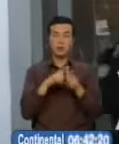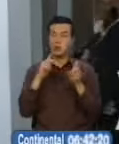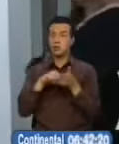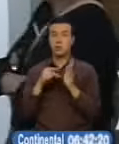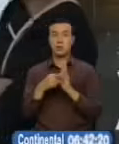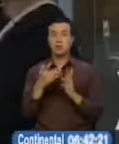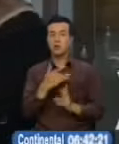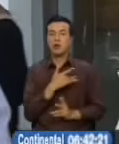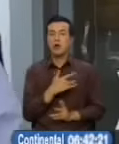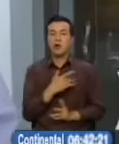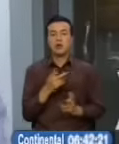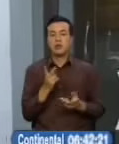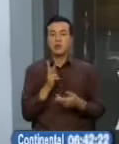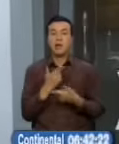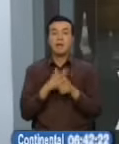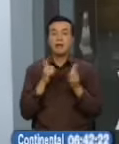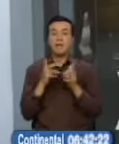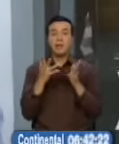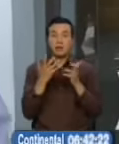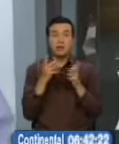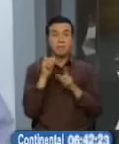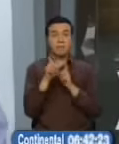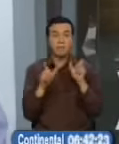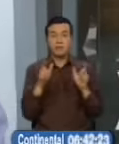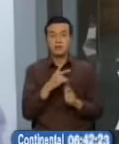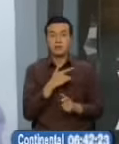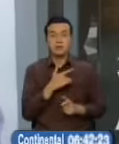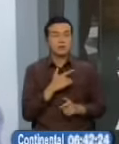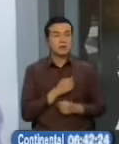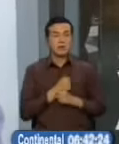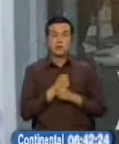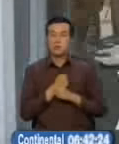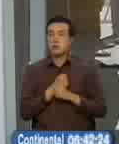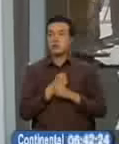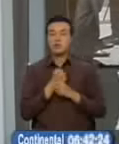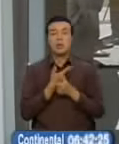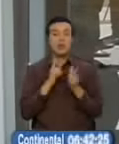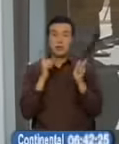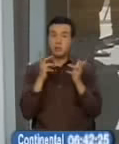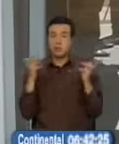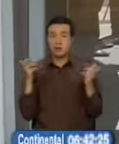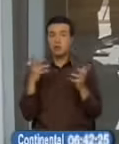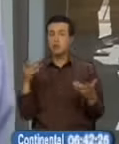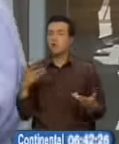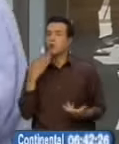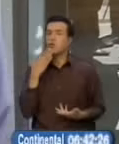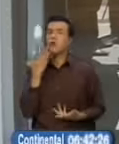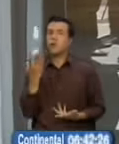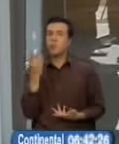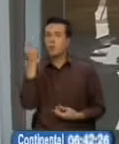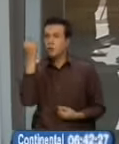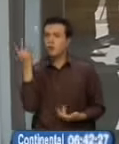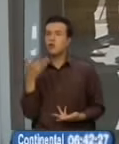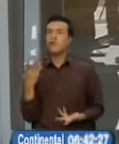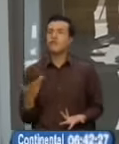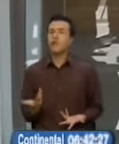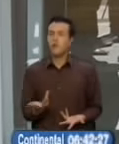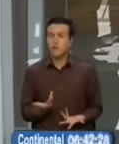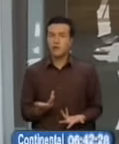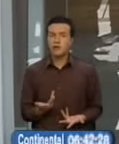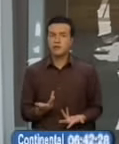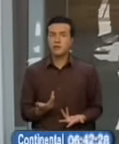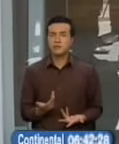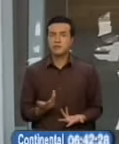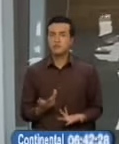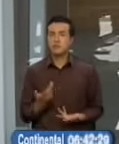una expresión que debería tenerlo siempre en su alma, ¿no es cierto? Ser libre. ¿Dónde está la cartera, los dineros recuperados de la cartera y